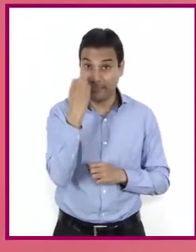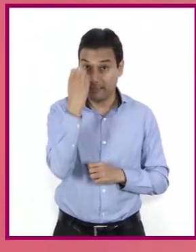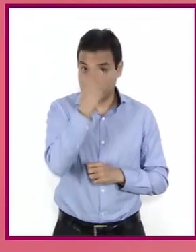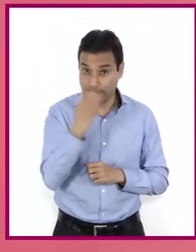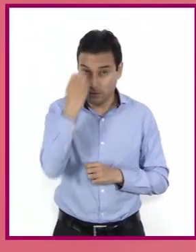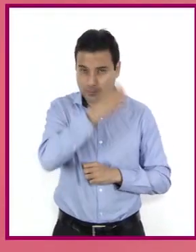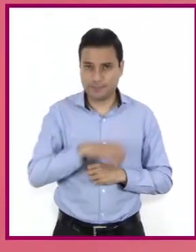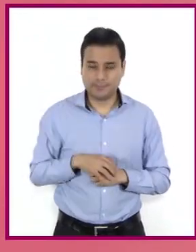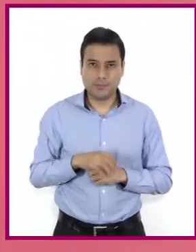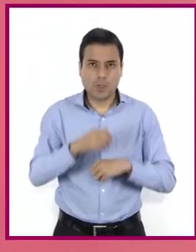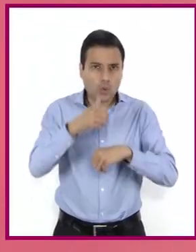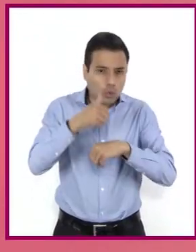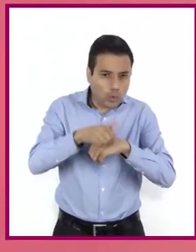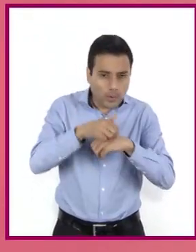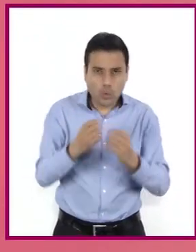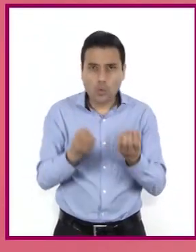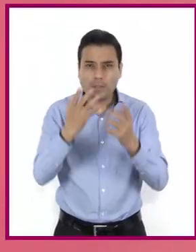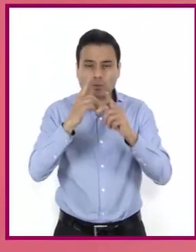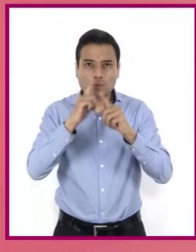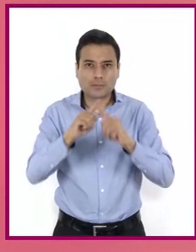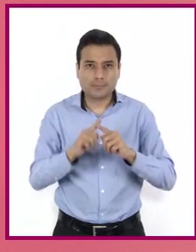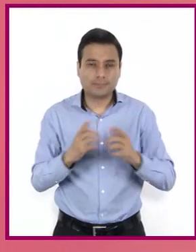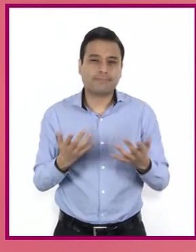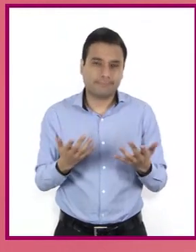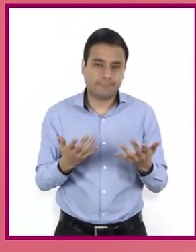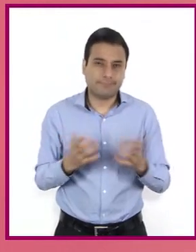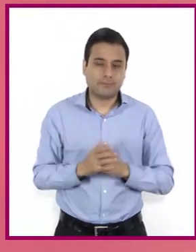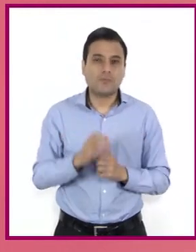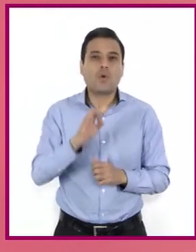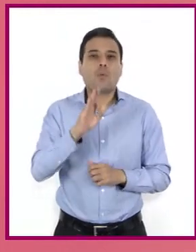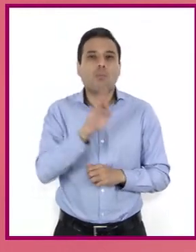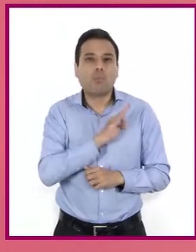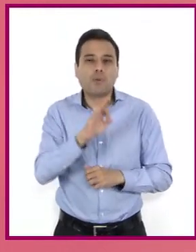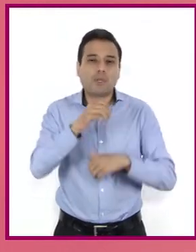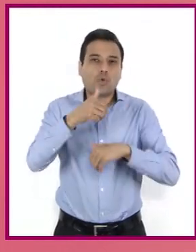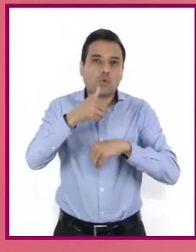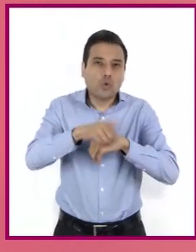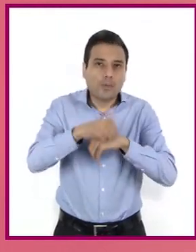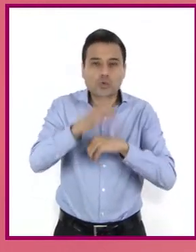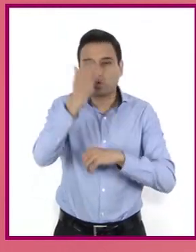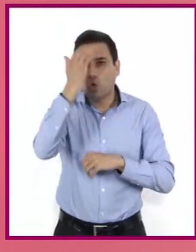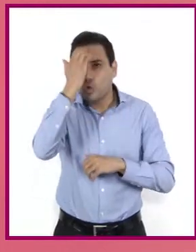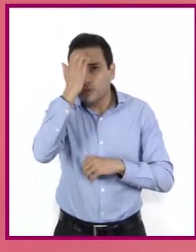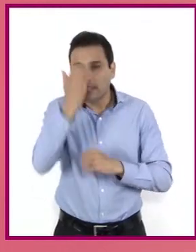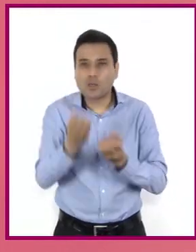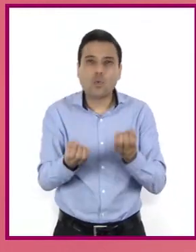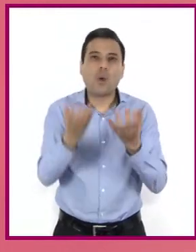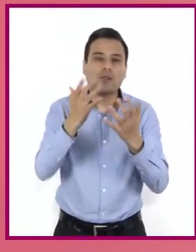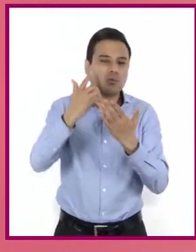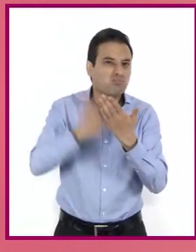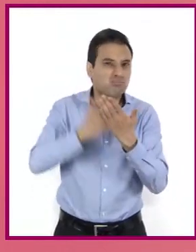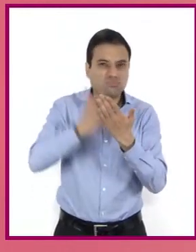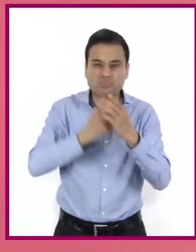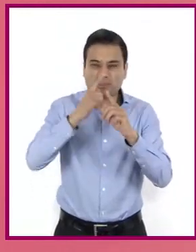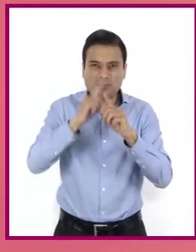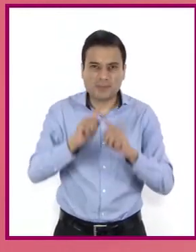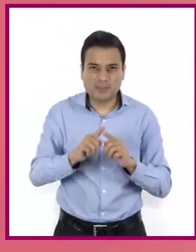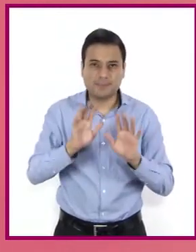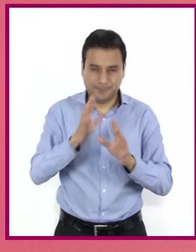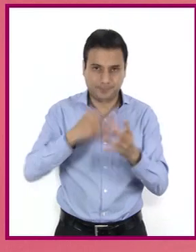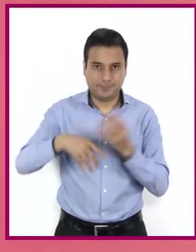cuantitativo nos ayuda a recopilar datos y proporciona cifras o cantidades que podemos medir, mientras que